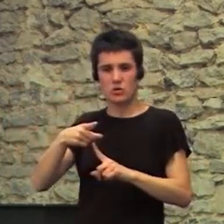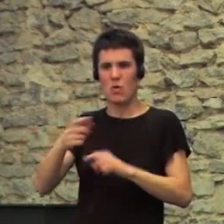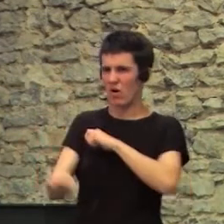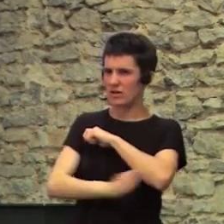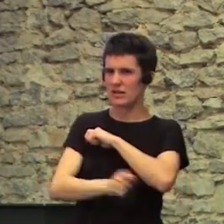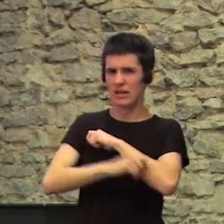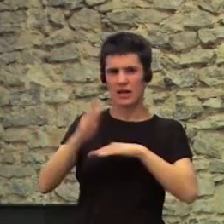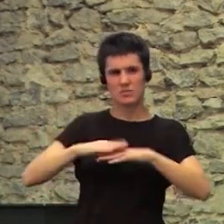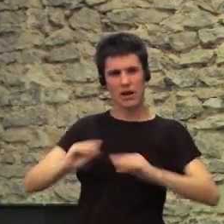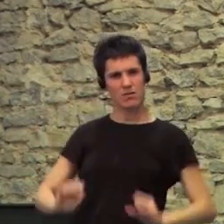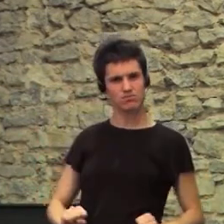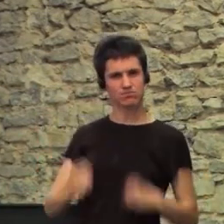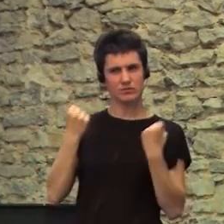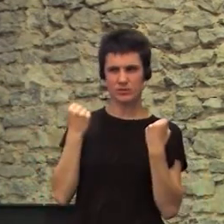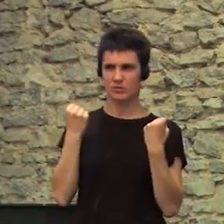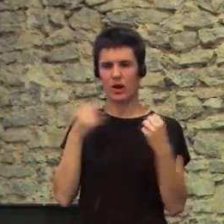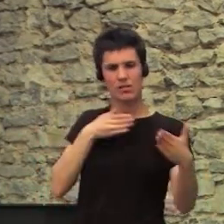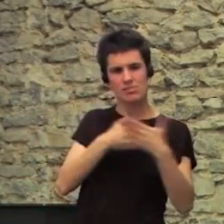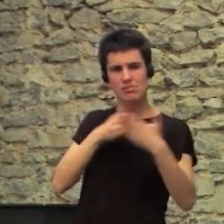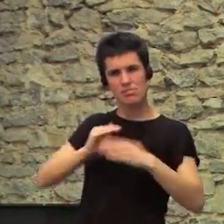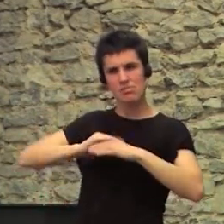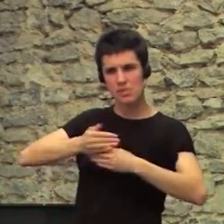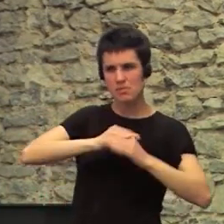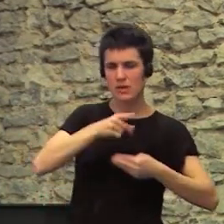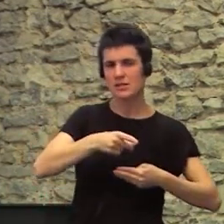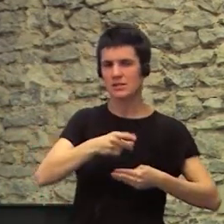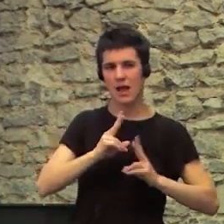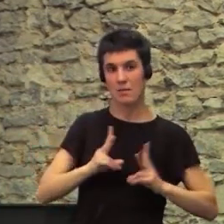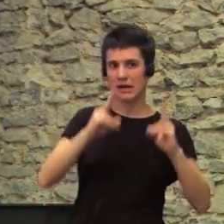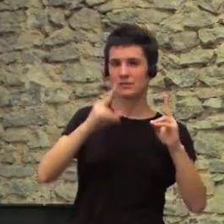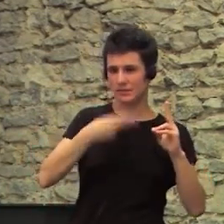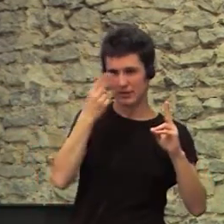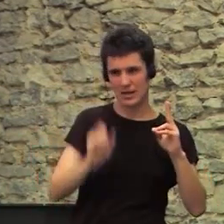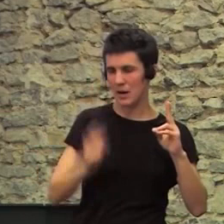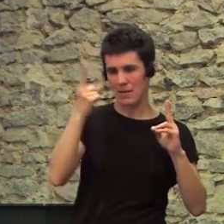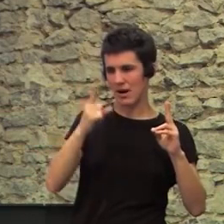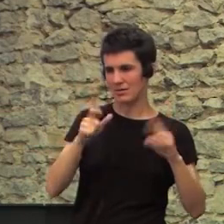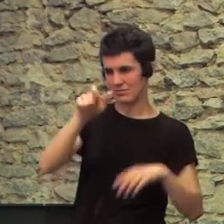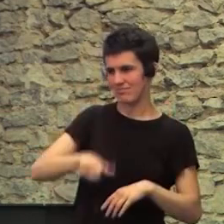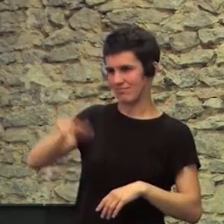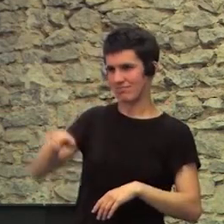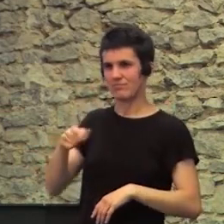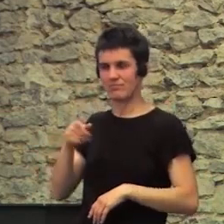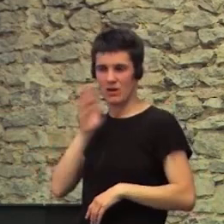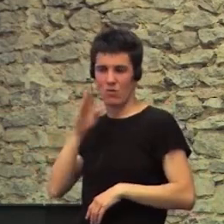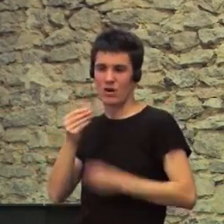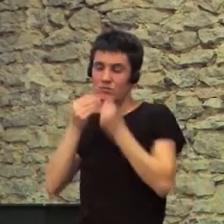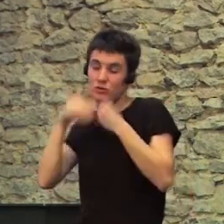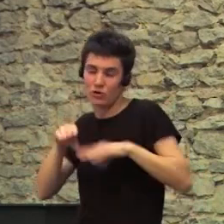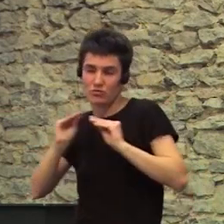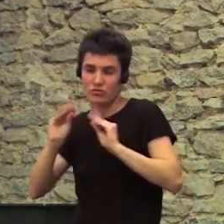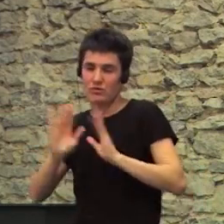que utilizaron para salvar todos los obstáculos. Esa es la parte más interesante, ¿no?, de las historias de estas personas. Y